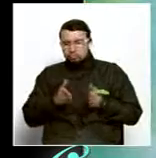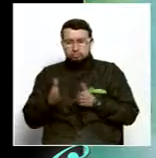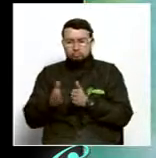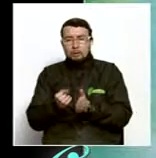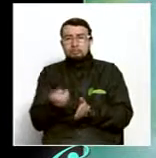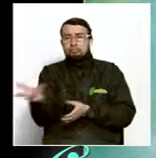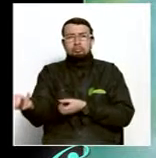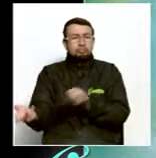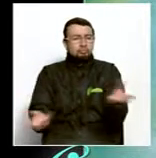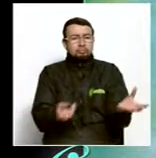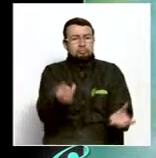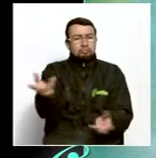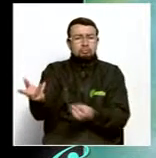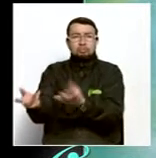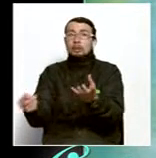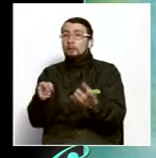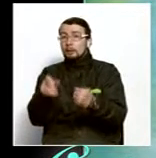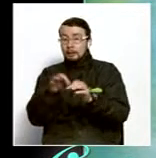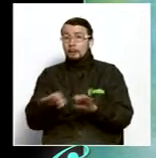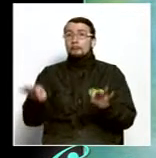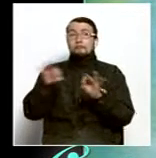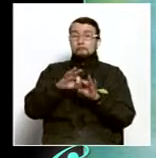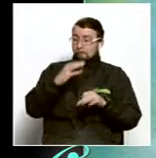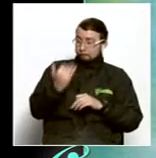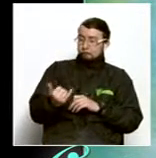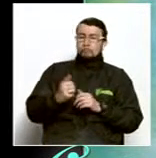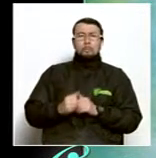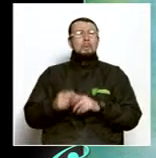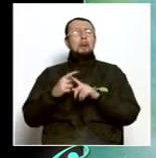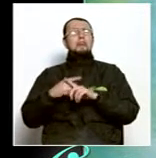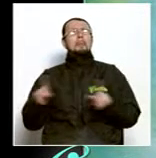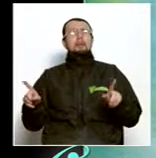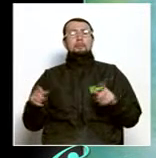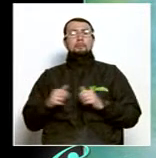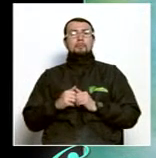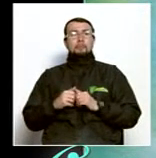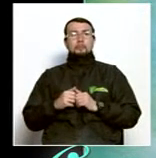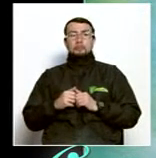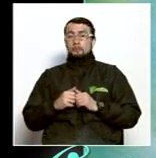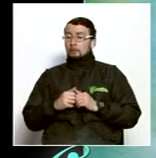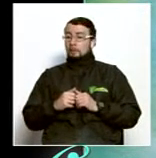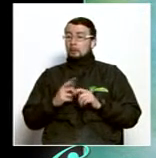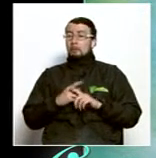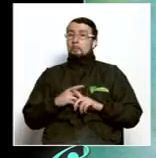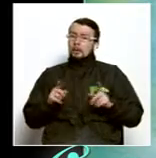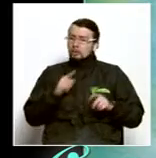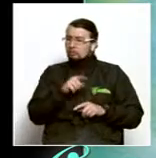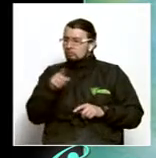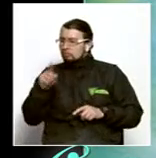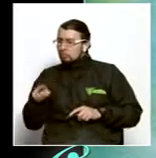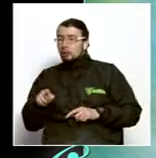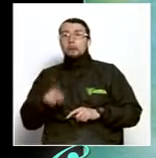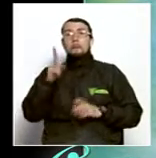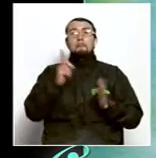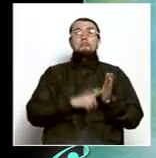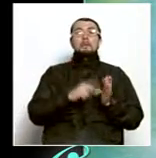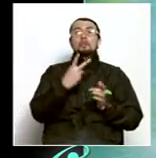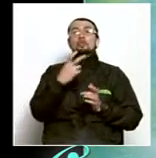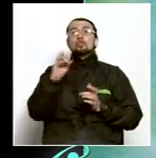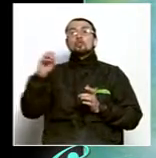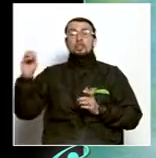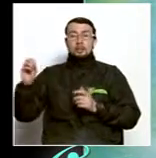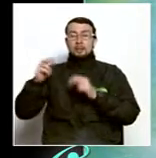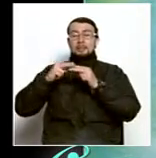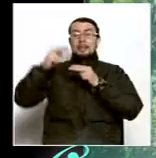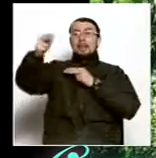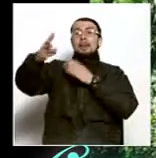importancia para nosotros aquí en el área metropolitana. Pero paradójicamente tenemos con que hay 1.200 hectáreas de pinos en la parte alta,